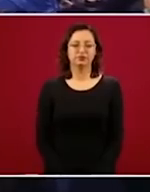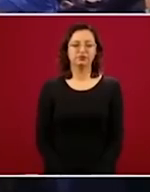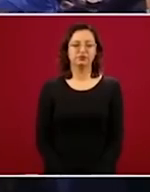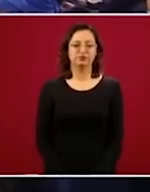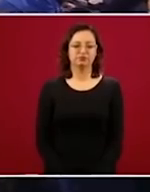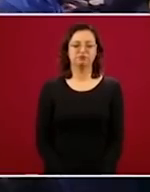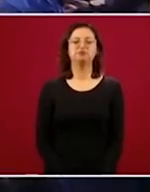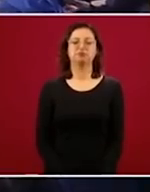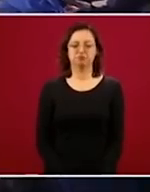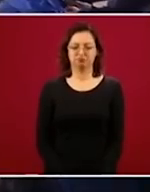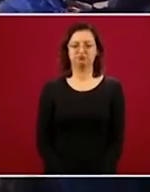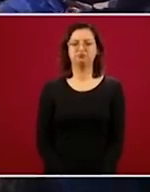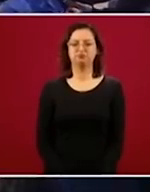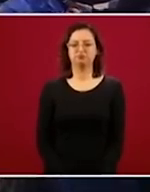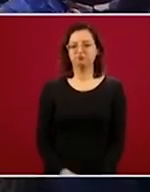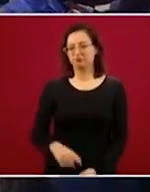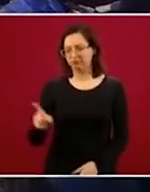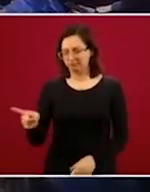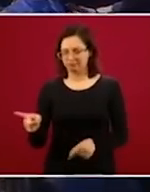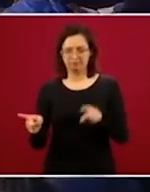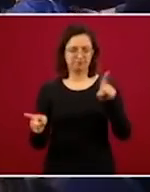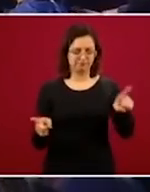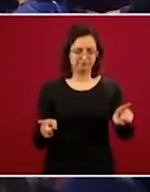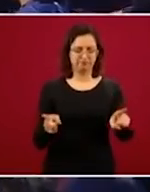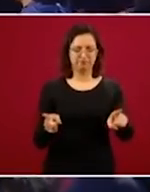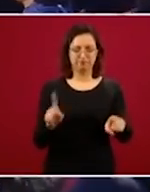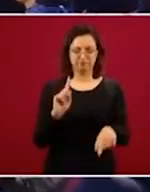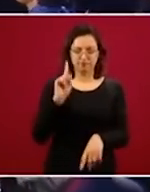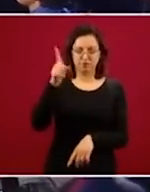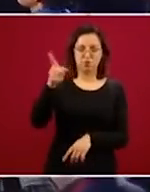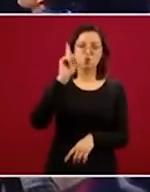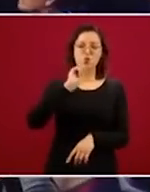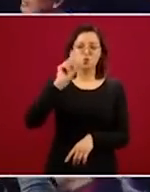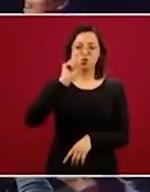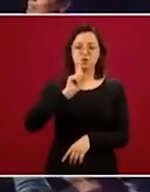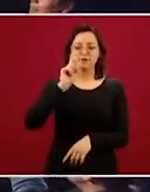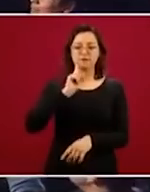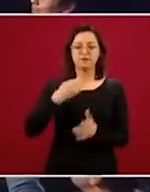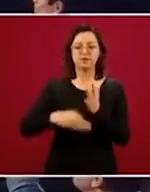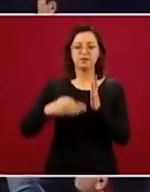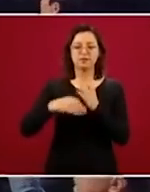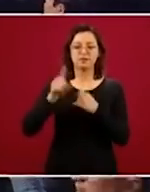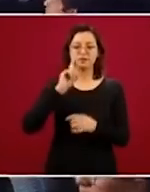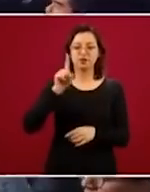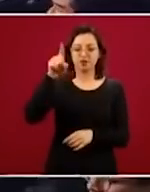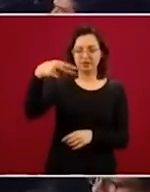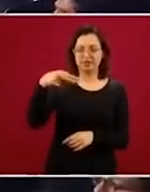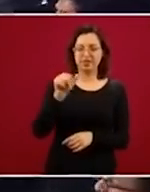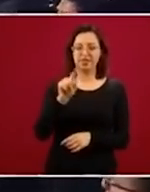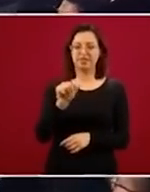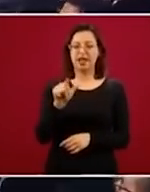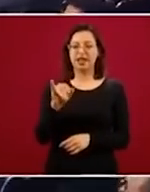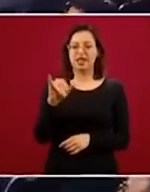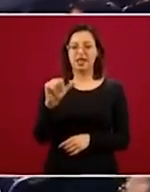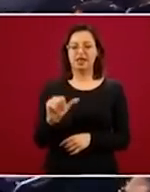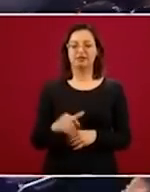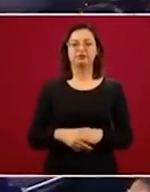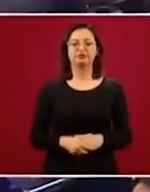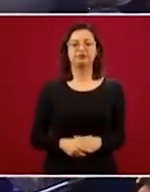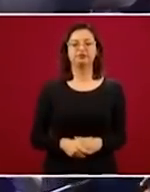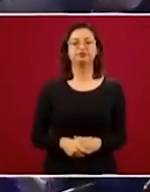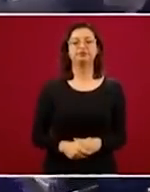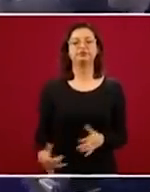sí sí sí pero estaba ustedes y luego acá el compañero y luego mujeres allá hasta natal y 20 la por favor si